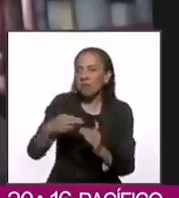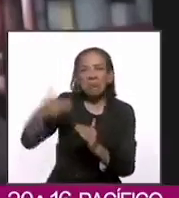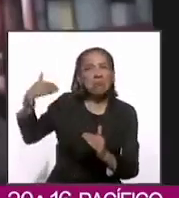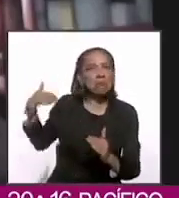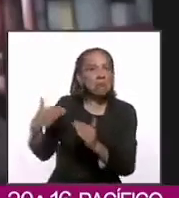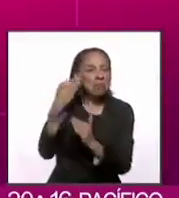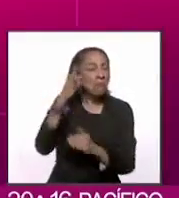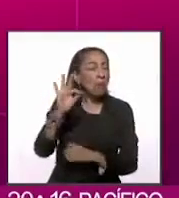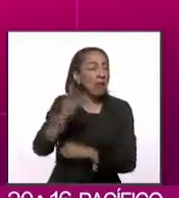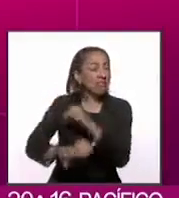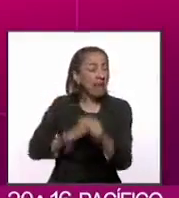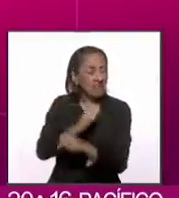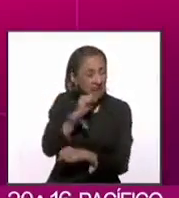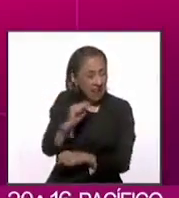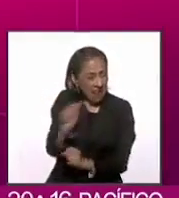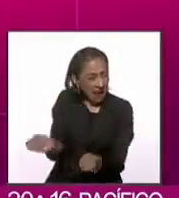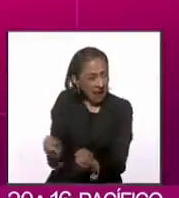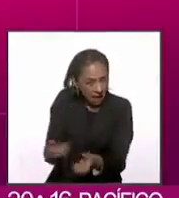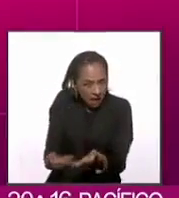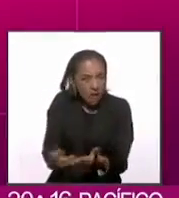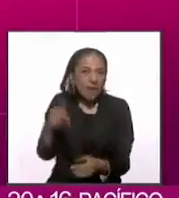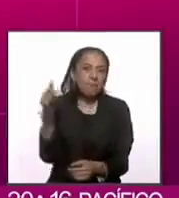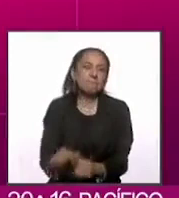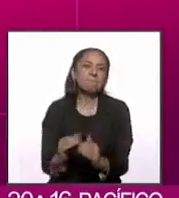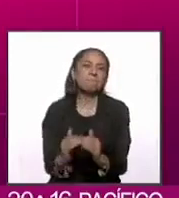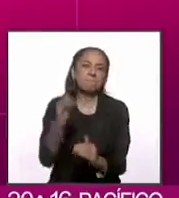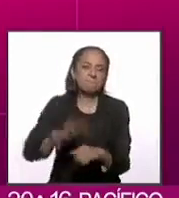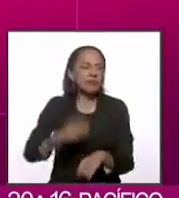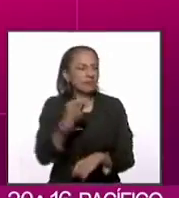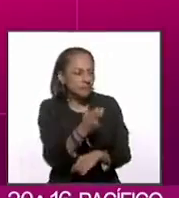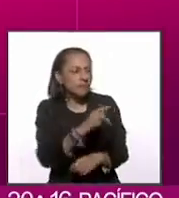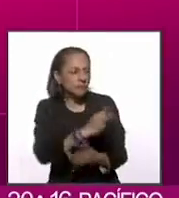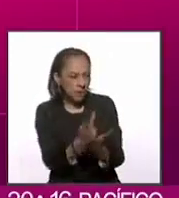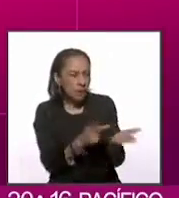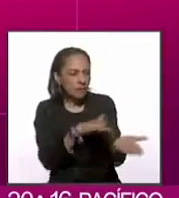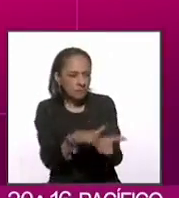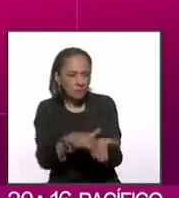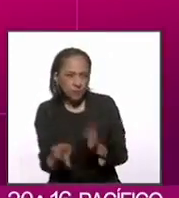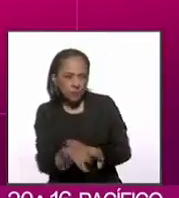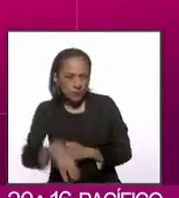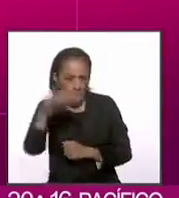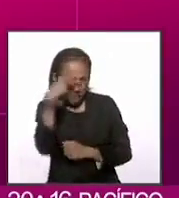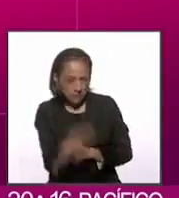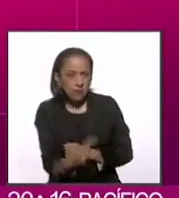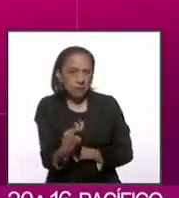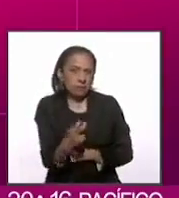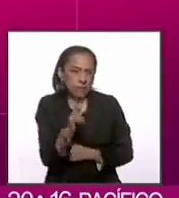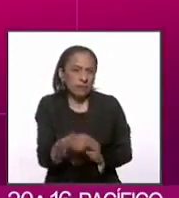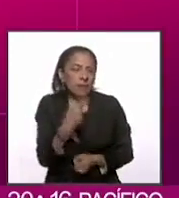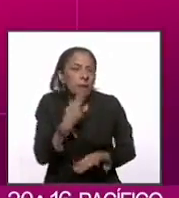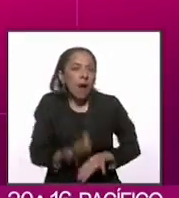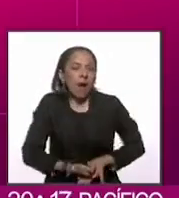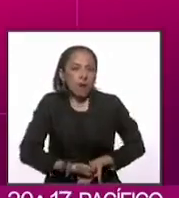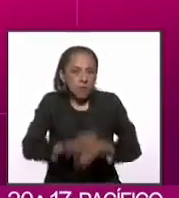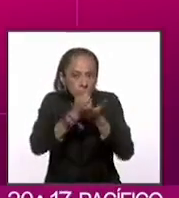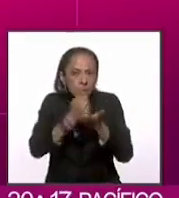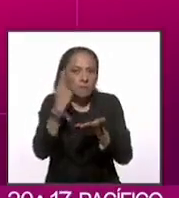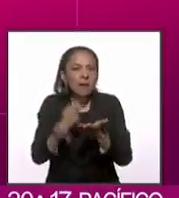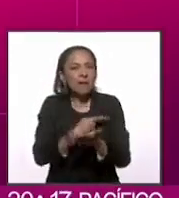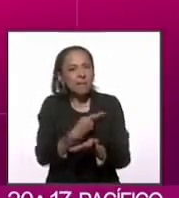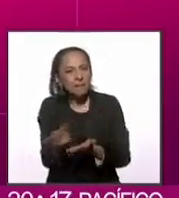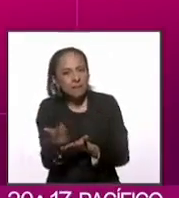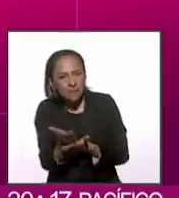años. Sin embargo, estos programas sociales sí están repercutiendo en esta disminución de la pobreza, de una